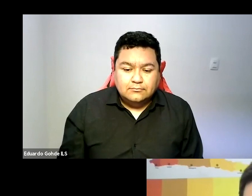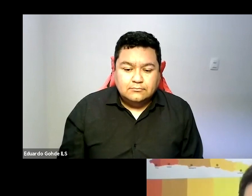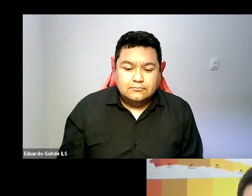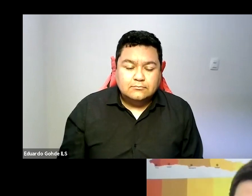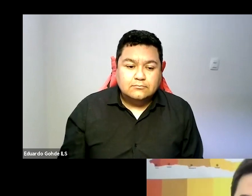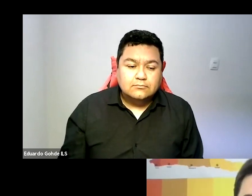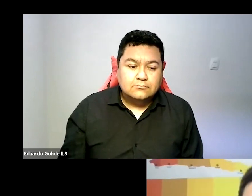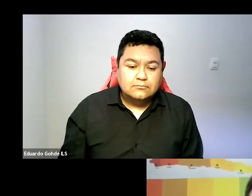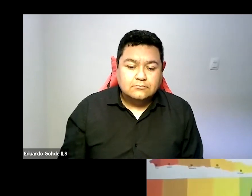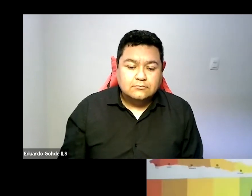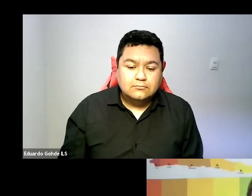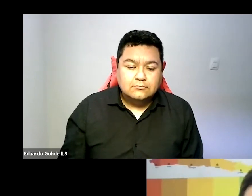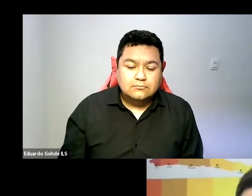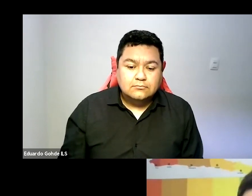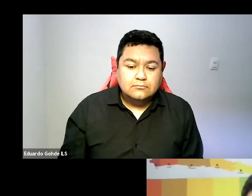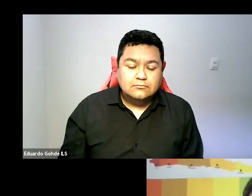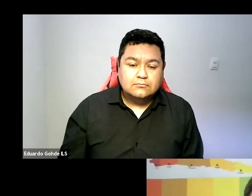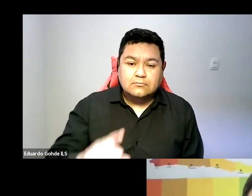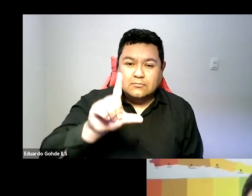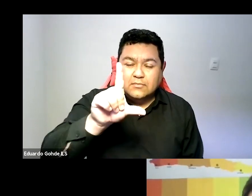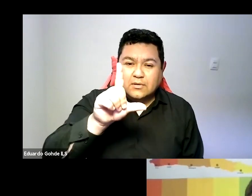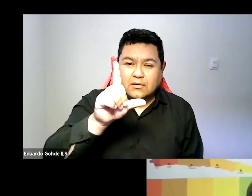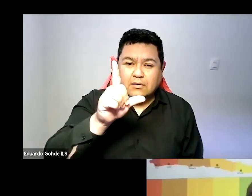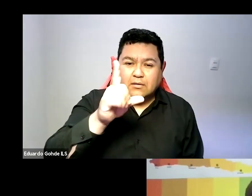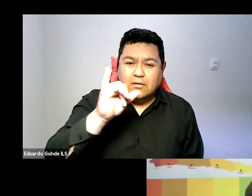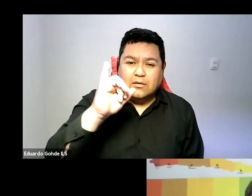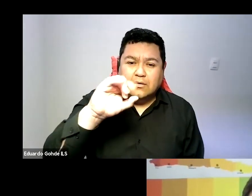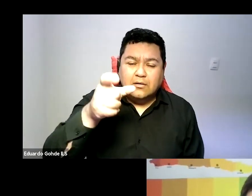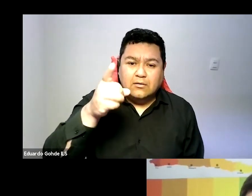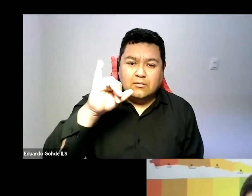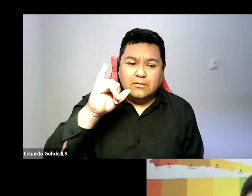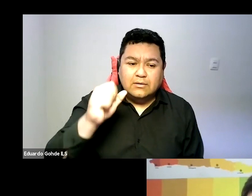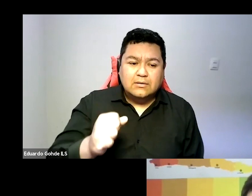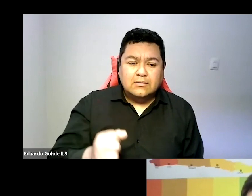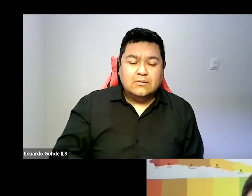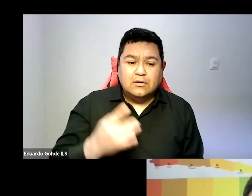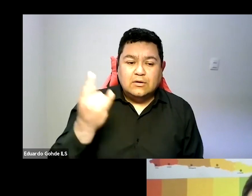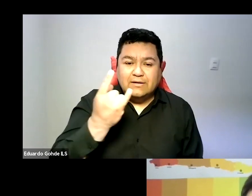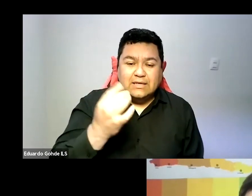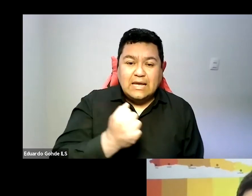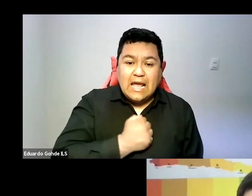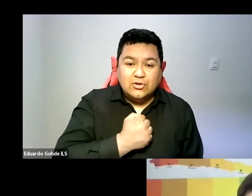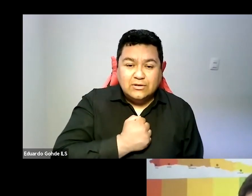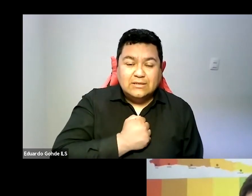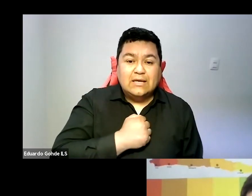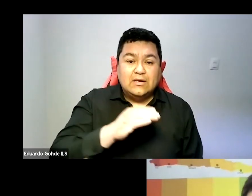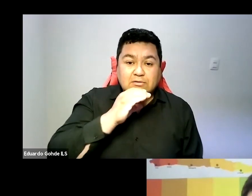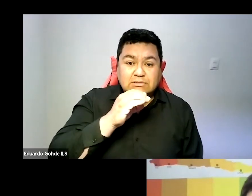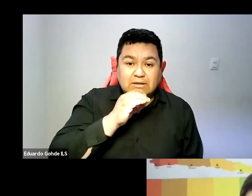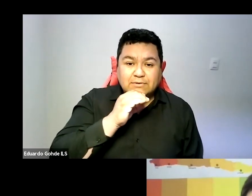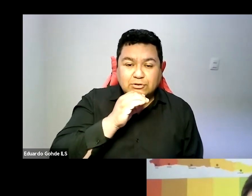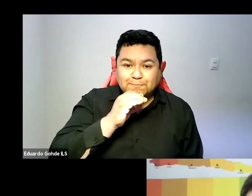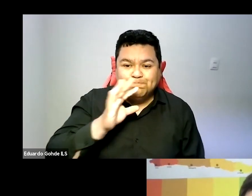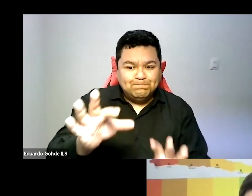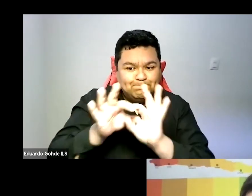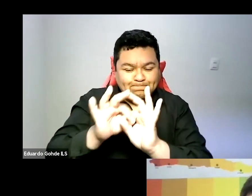Muchas gracias, Diego. Tenemos una pregunta de Luis Cuela Fernández de la Universidad Católica de la Santísima Concepción. Dice: gracias por su conferencia, muy